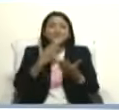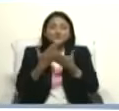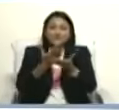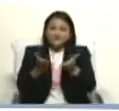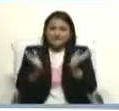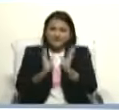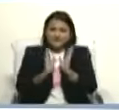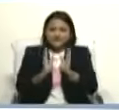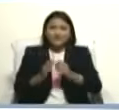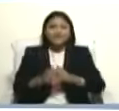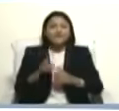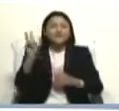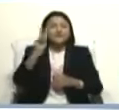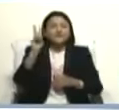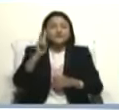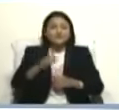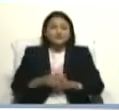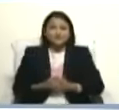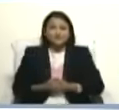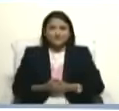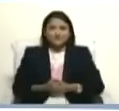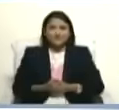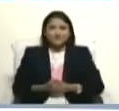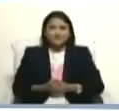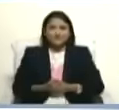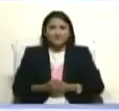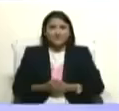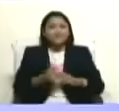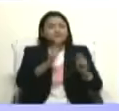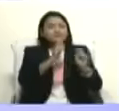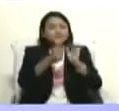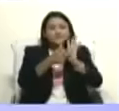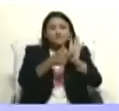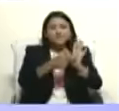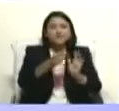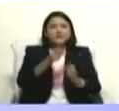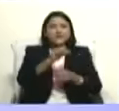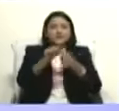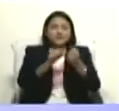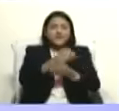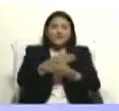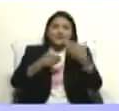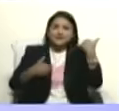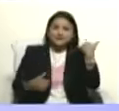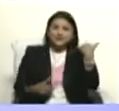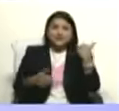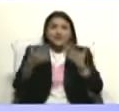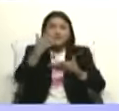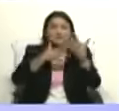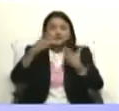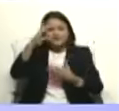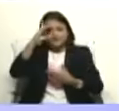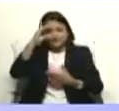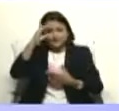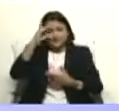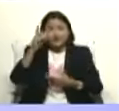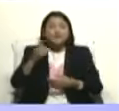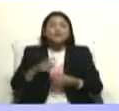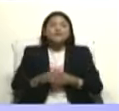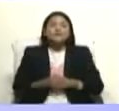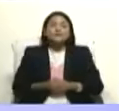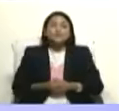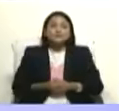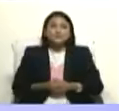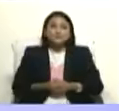gracias a todo el país. Han sido las declaraciones de la vicepresidenta ejecutiva de la República, la doctora Delcy Rodríguez.